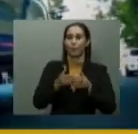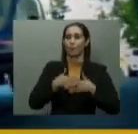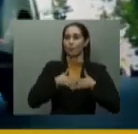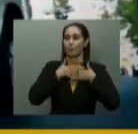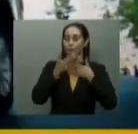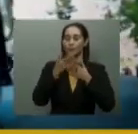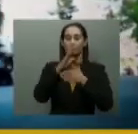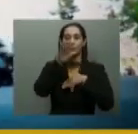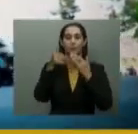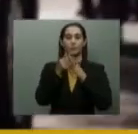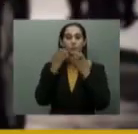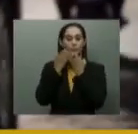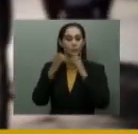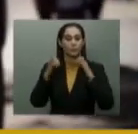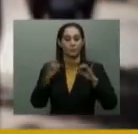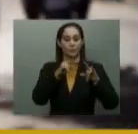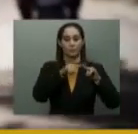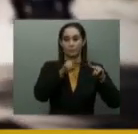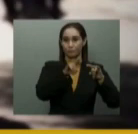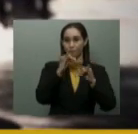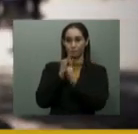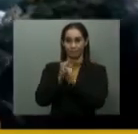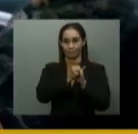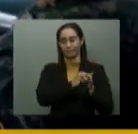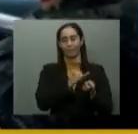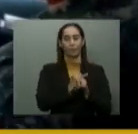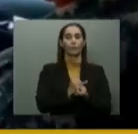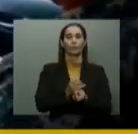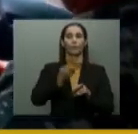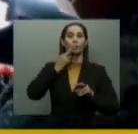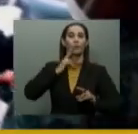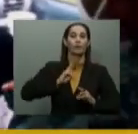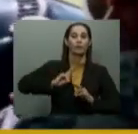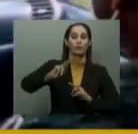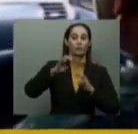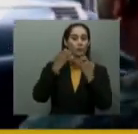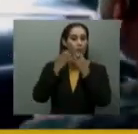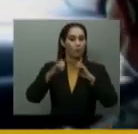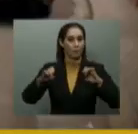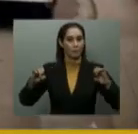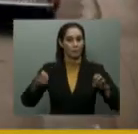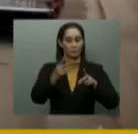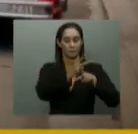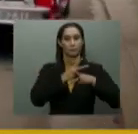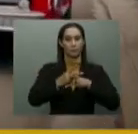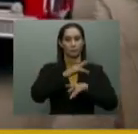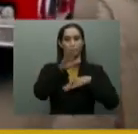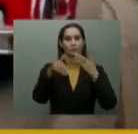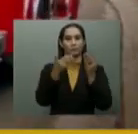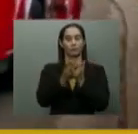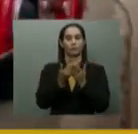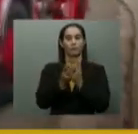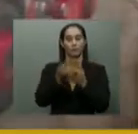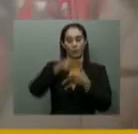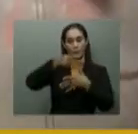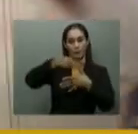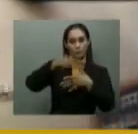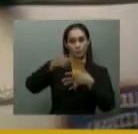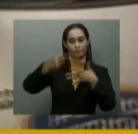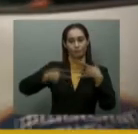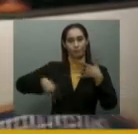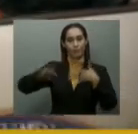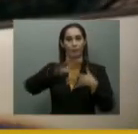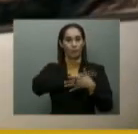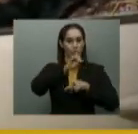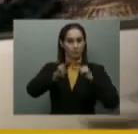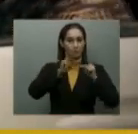la evaluación general por profesionales exactos porque estamos hablando de un plan que todavía va a empezar a